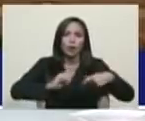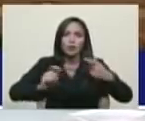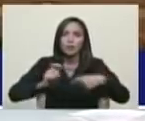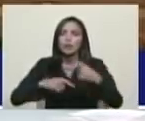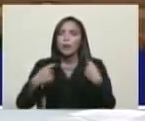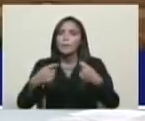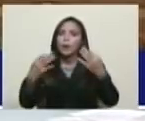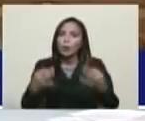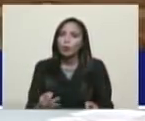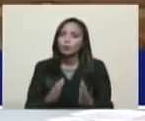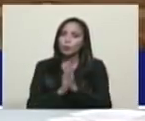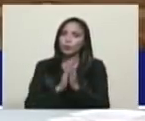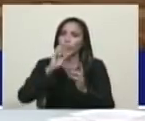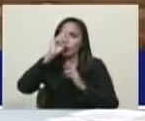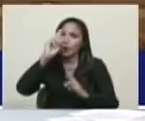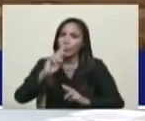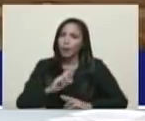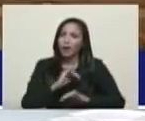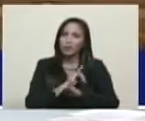precios acordados.